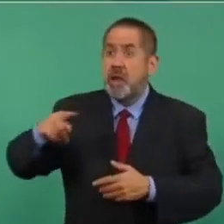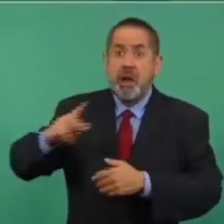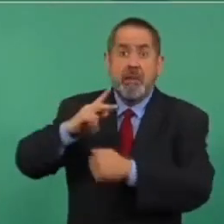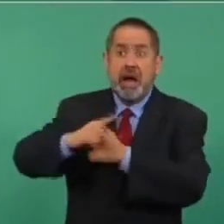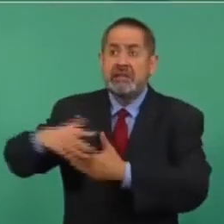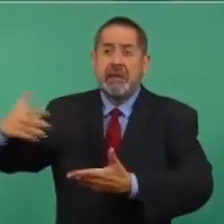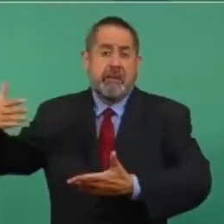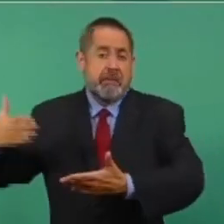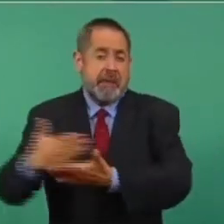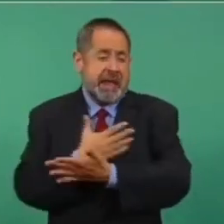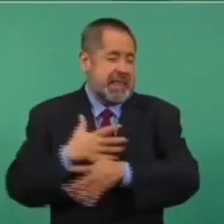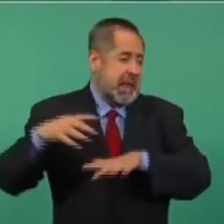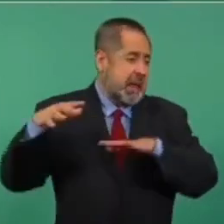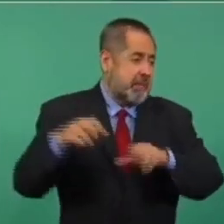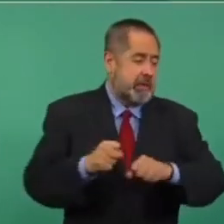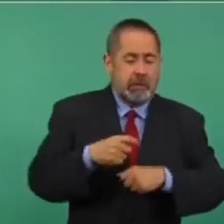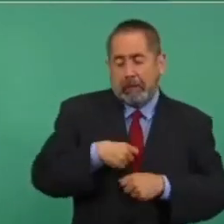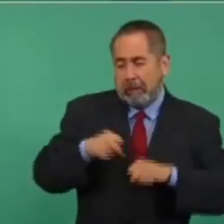país,